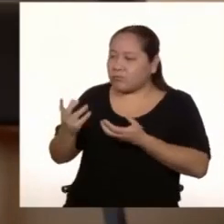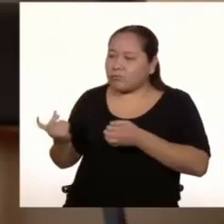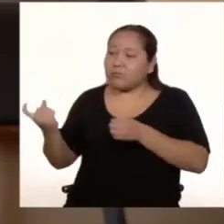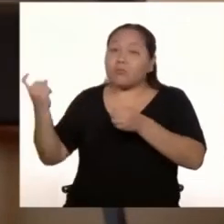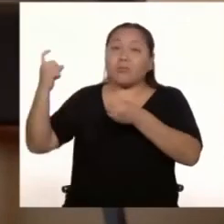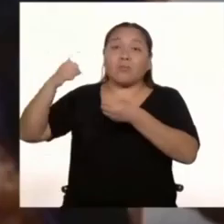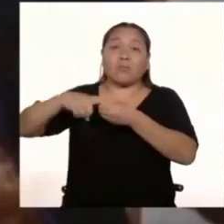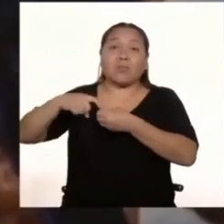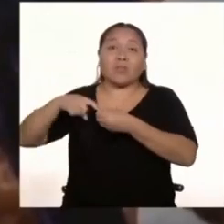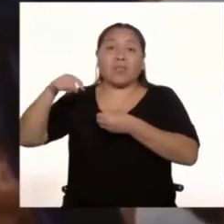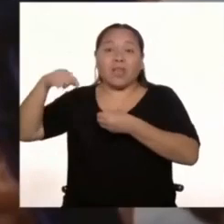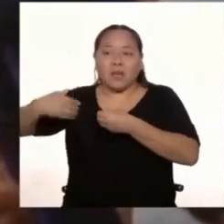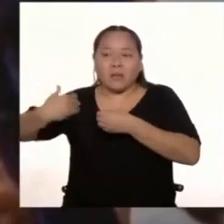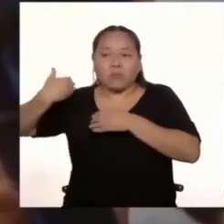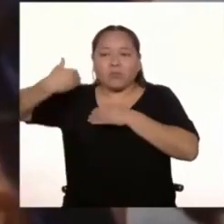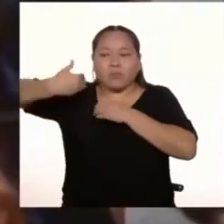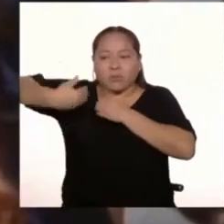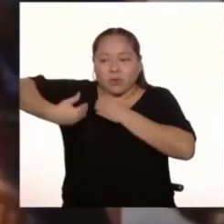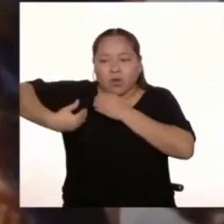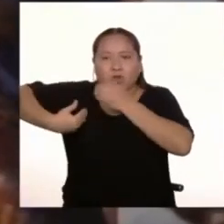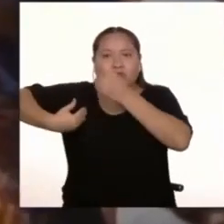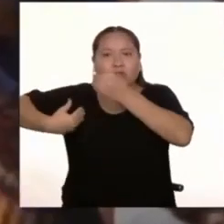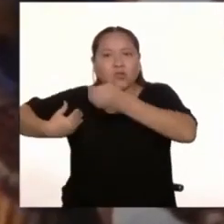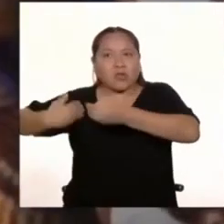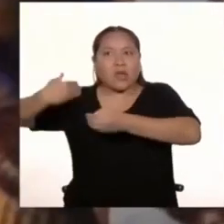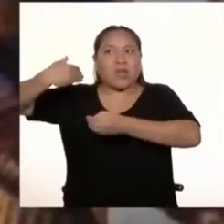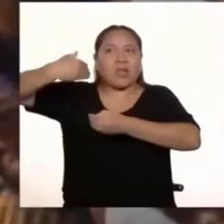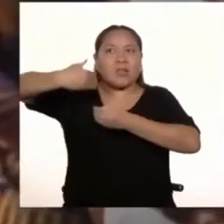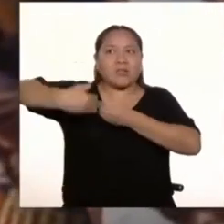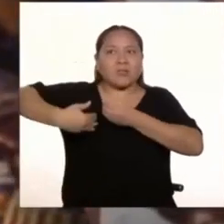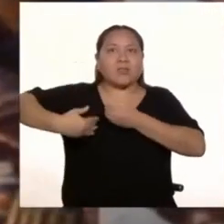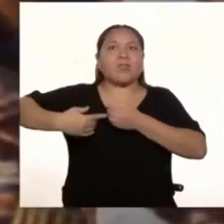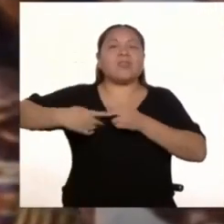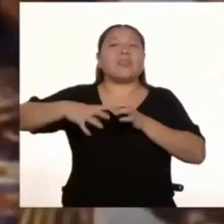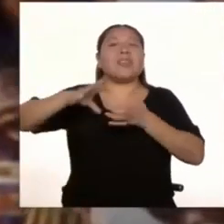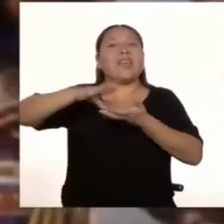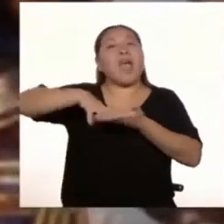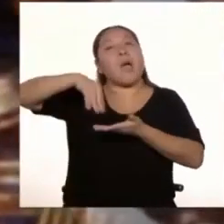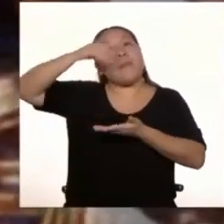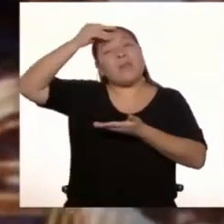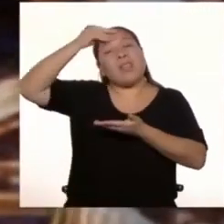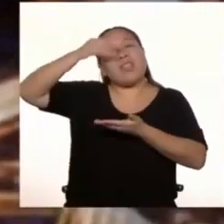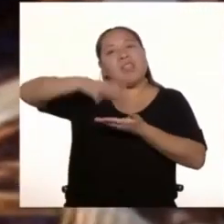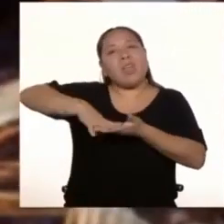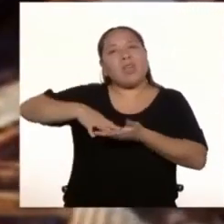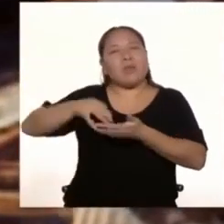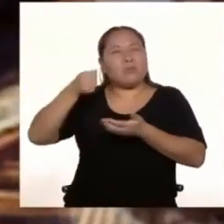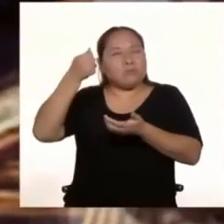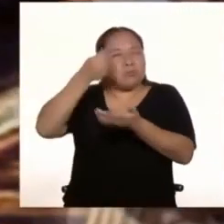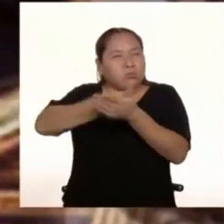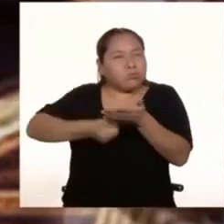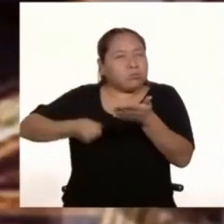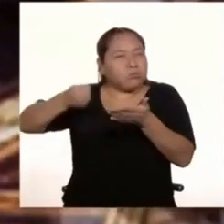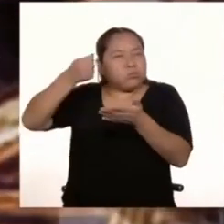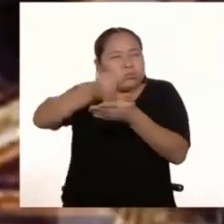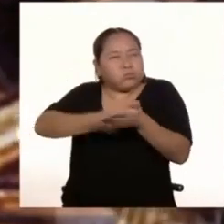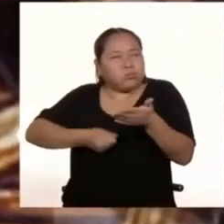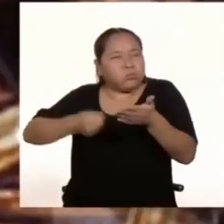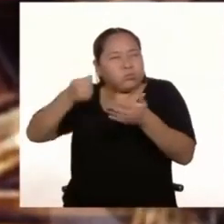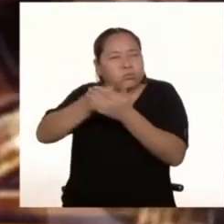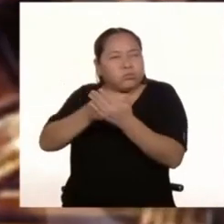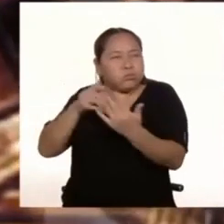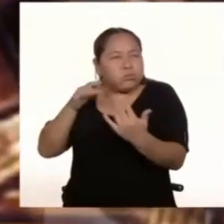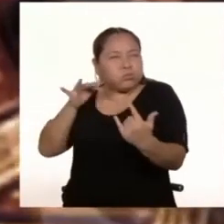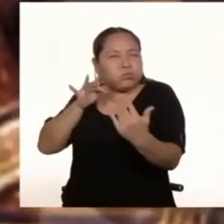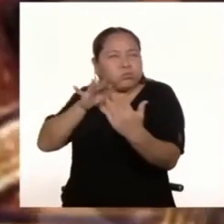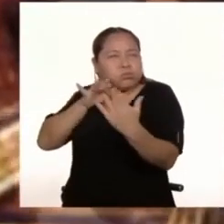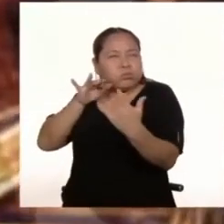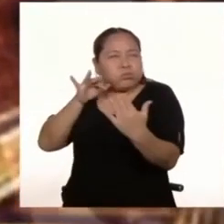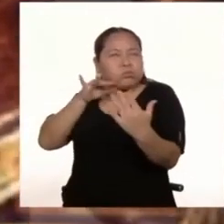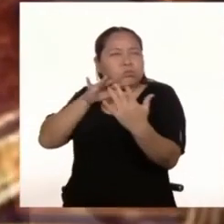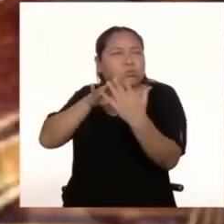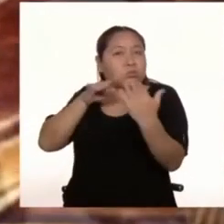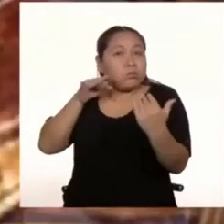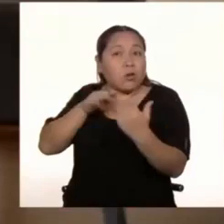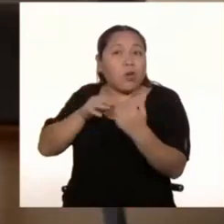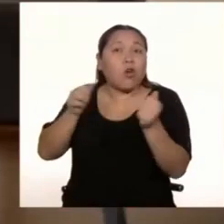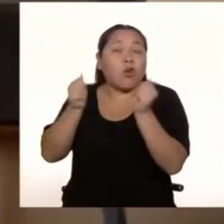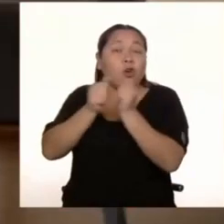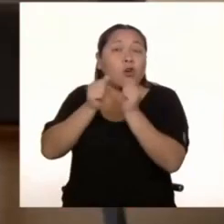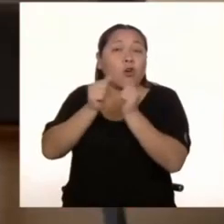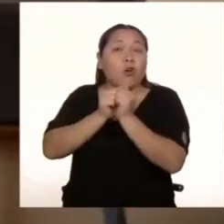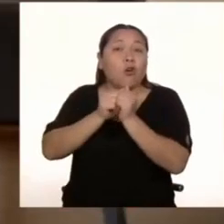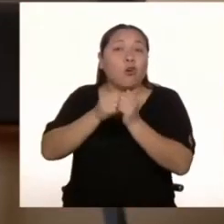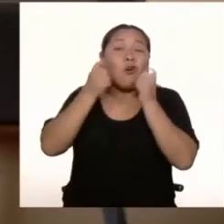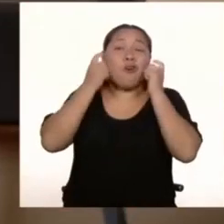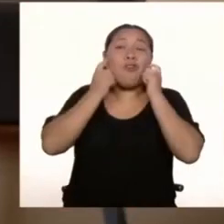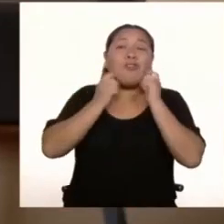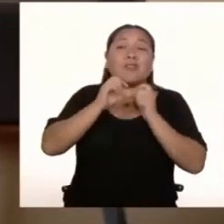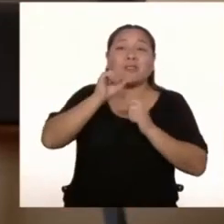ese camino de ir forjando, digamos, con la espada, ¿no? En todas estas batallas, Puerto Intermedios, con San Martín, ya se